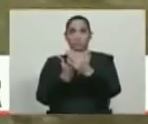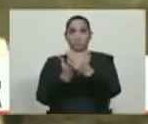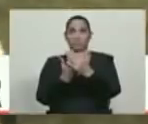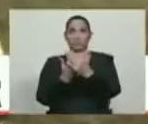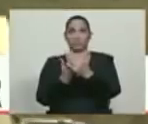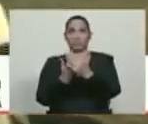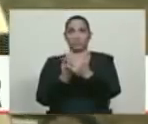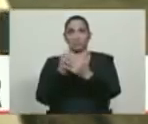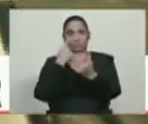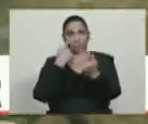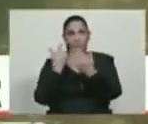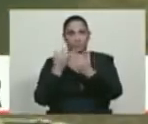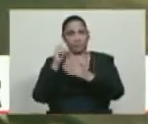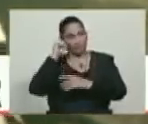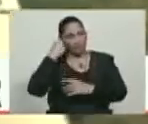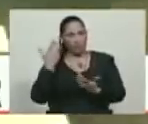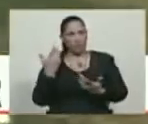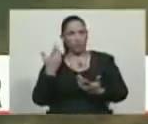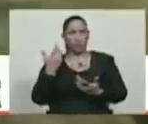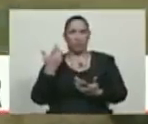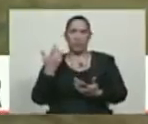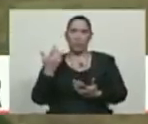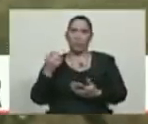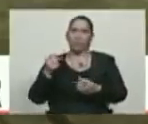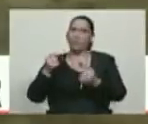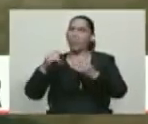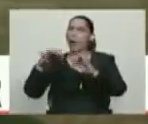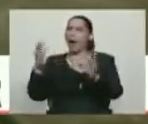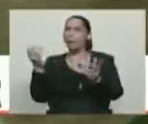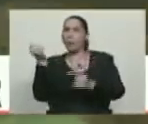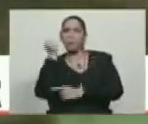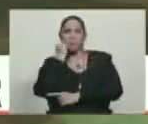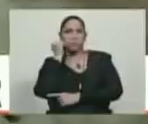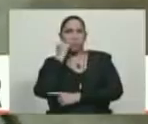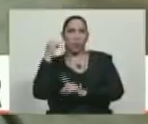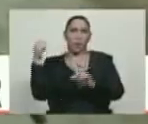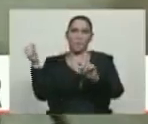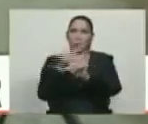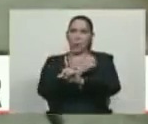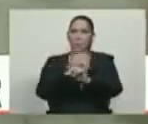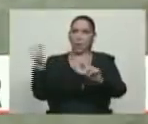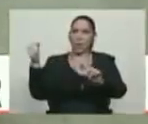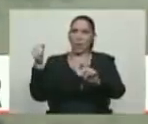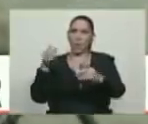recordemos, cuántos insultos de la derecha maltrecha, de la derecha golpista.